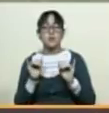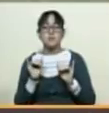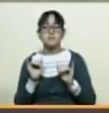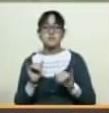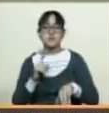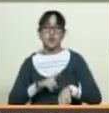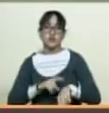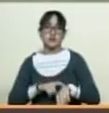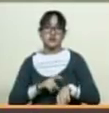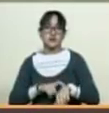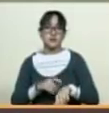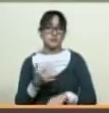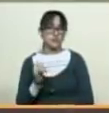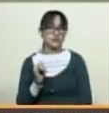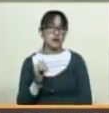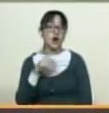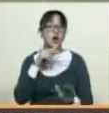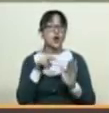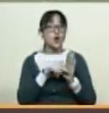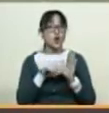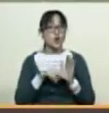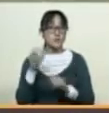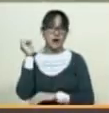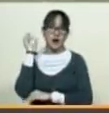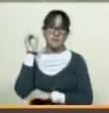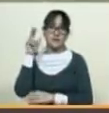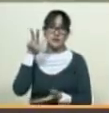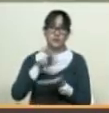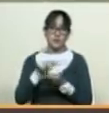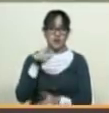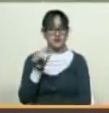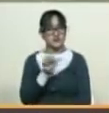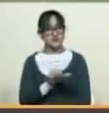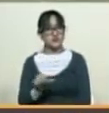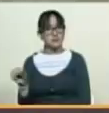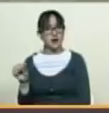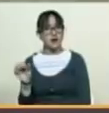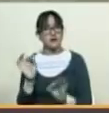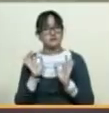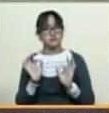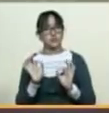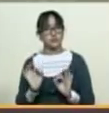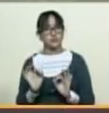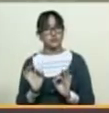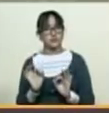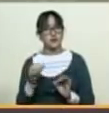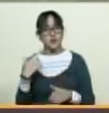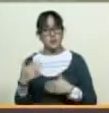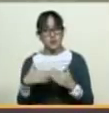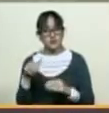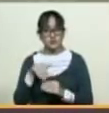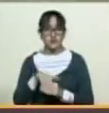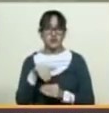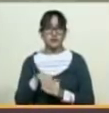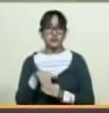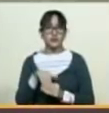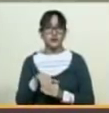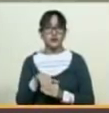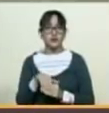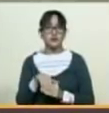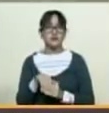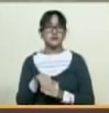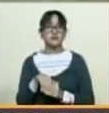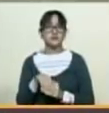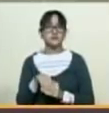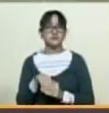tiempo. La norma de campaña que aprobamos esta semana es la específica para este proceso electoral que se